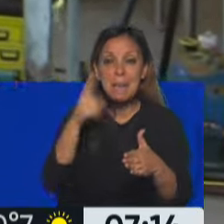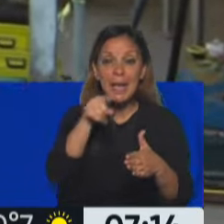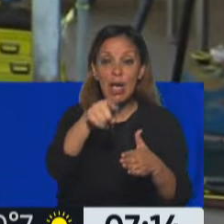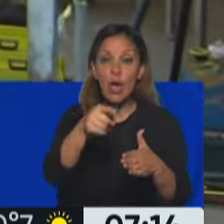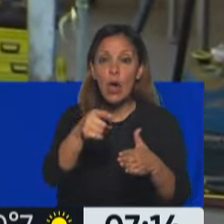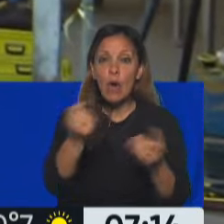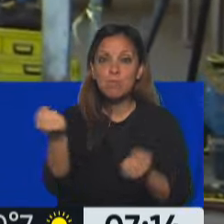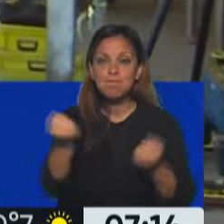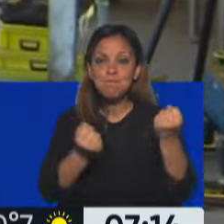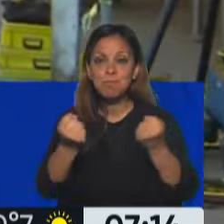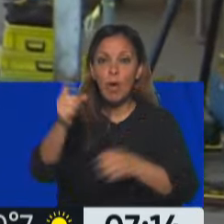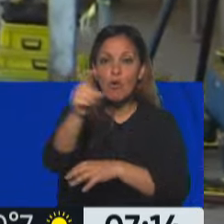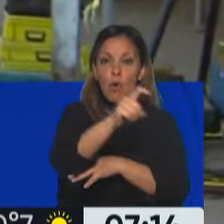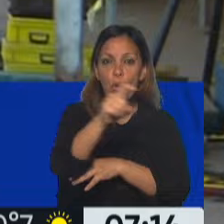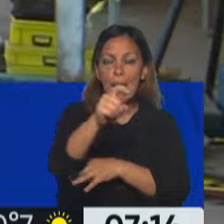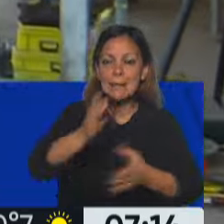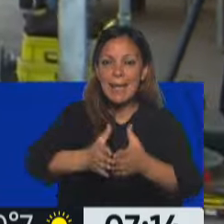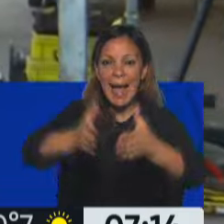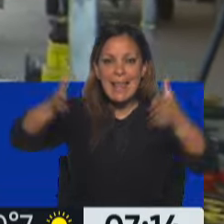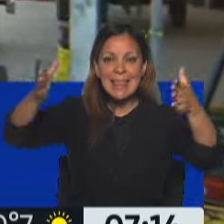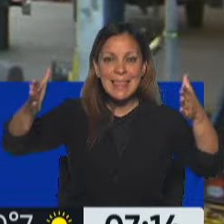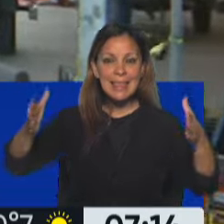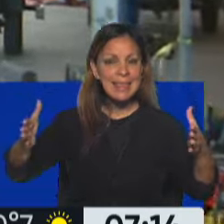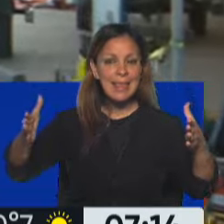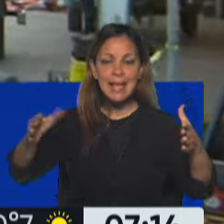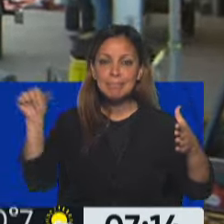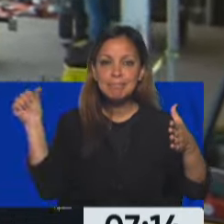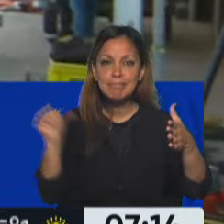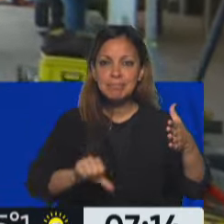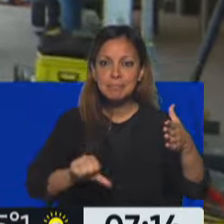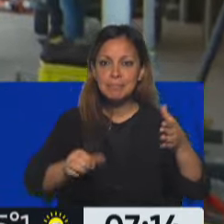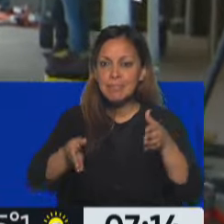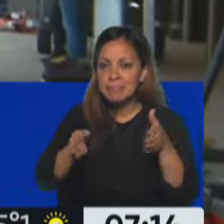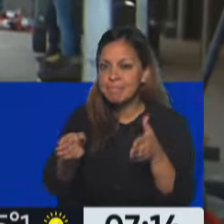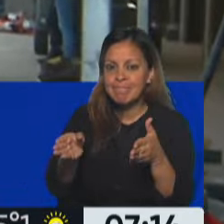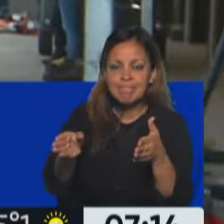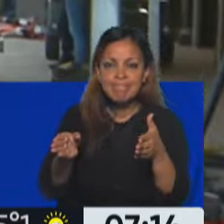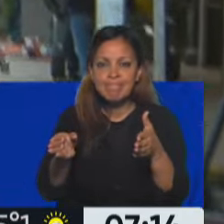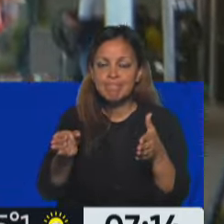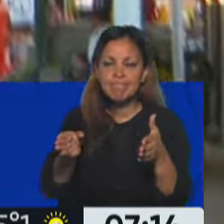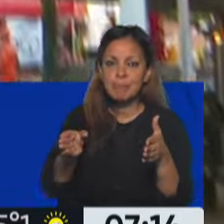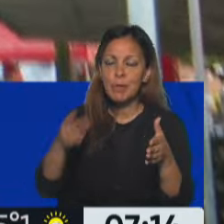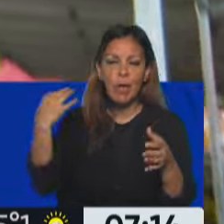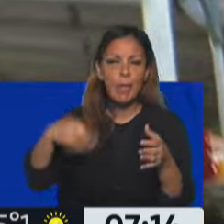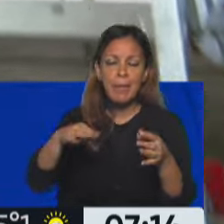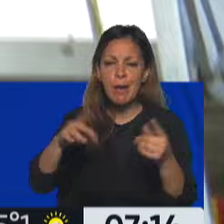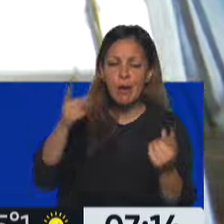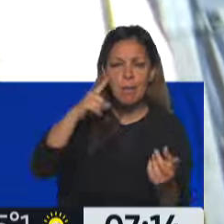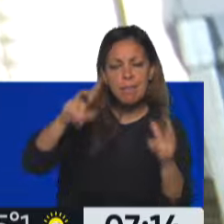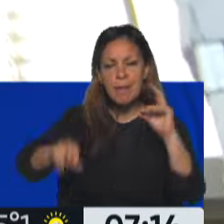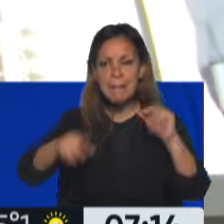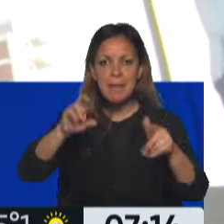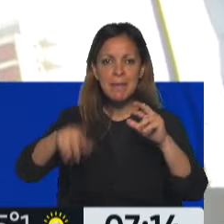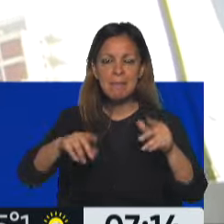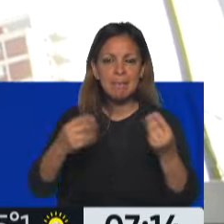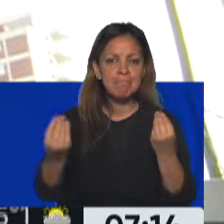tan grande, una dimensión tan grande, que no podía ingresar por las calles. Es por eso que hubo que hacer un gran operativo para que,